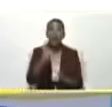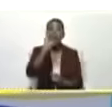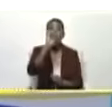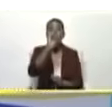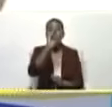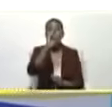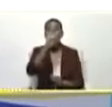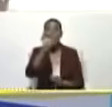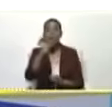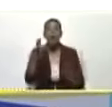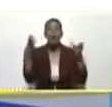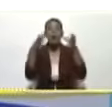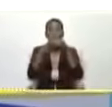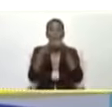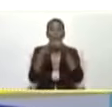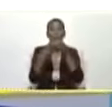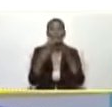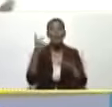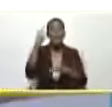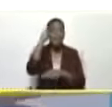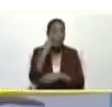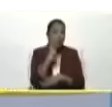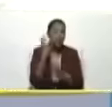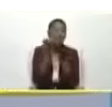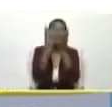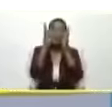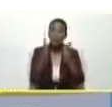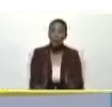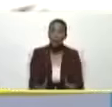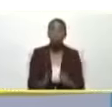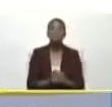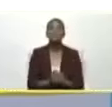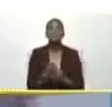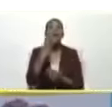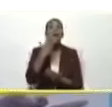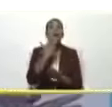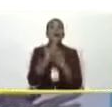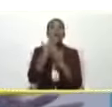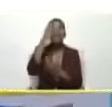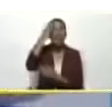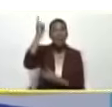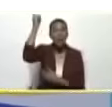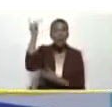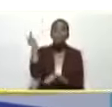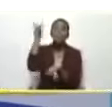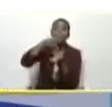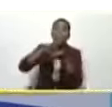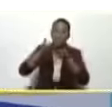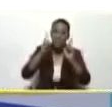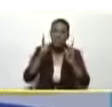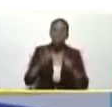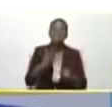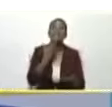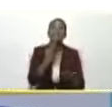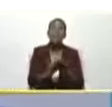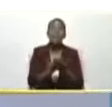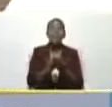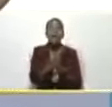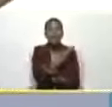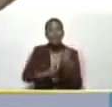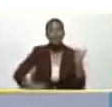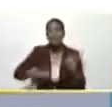organización bolivariana estudiantil quiero primeramente darle gracias a Dios por permitirme estar aquí y darle gracias al Señor